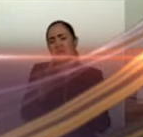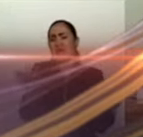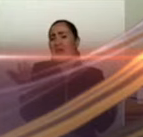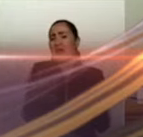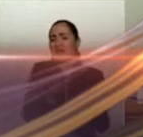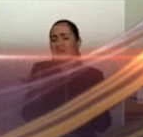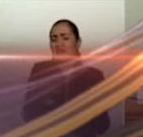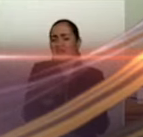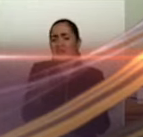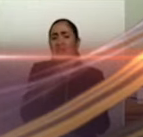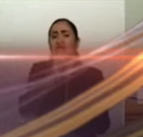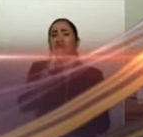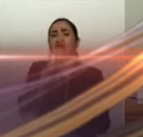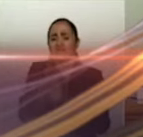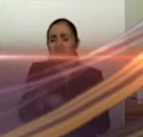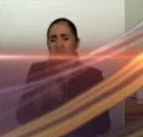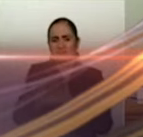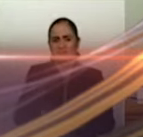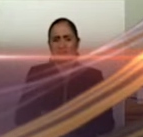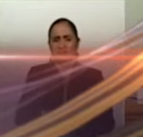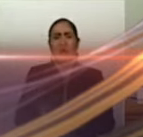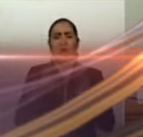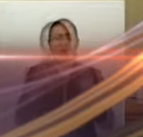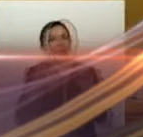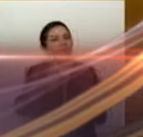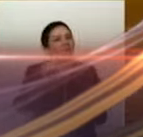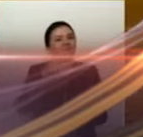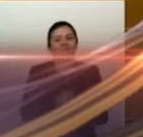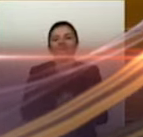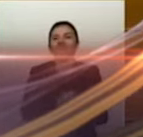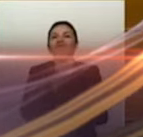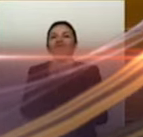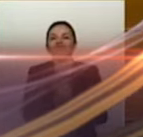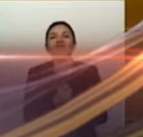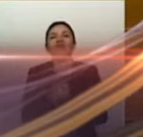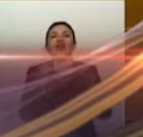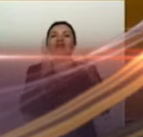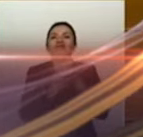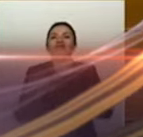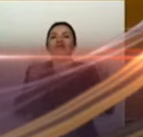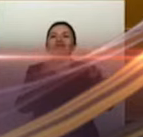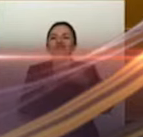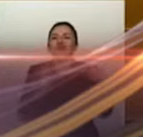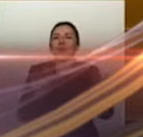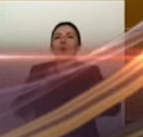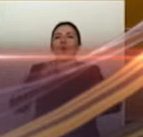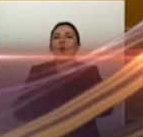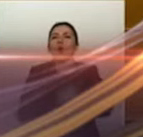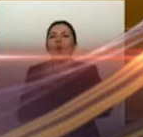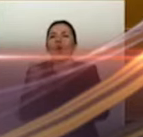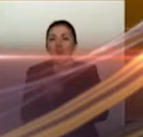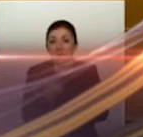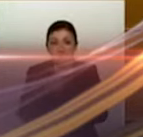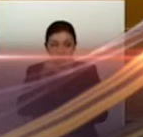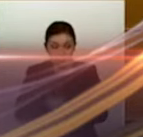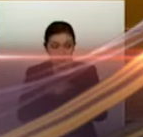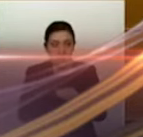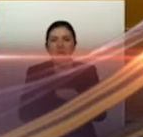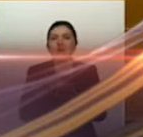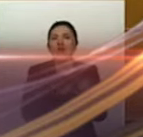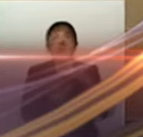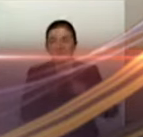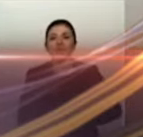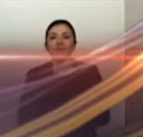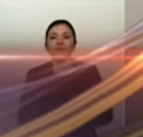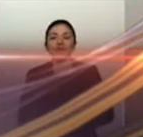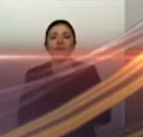entonces, porque hubo un operativo del Estado, me parece pueril. Ciertamente, todos los funcionarios,